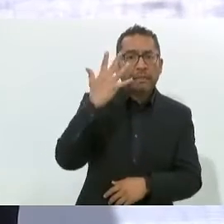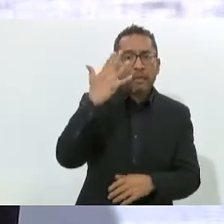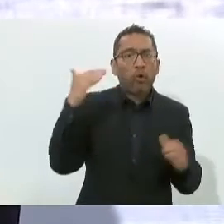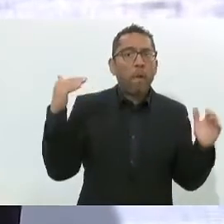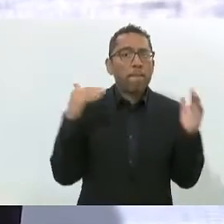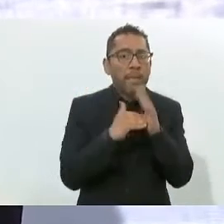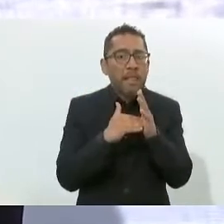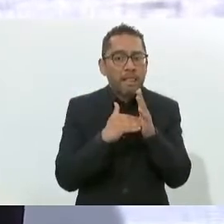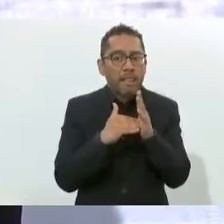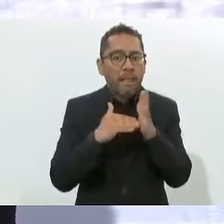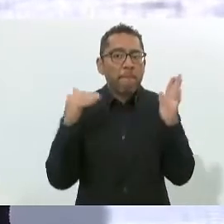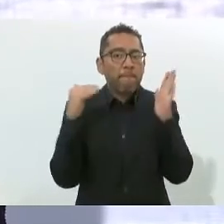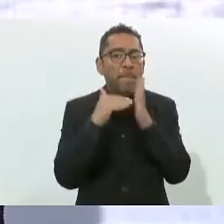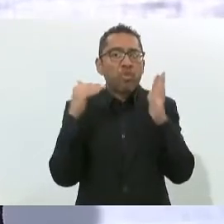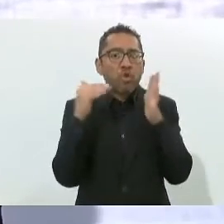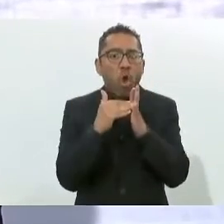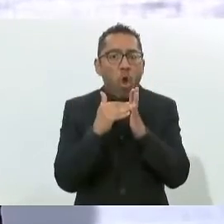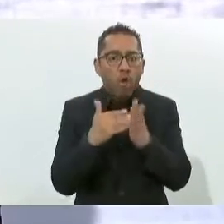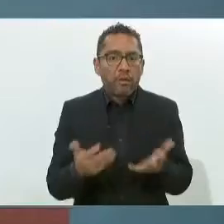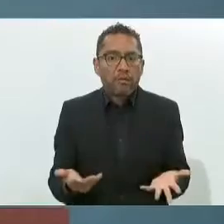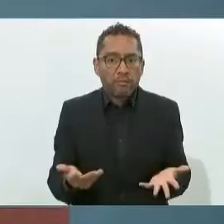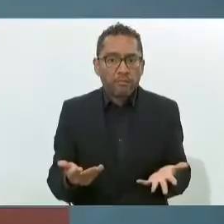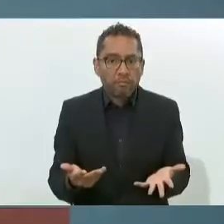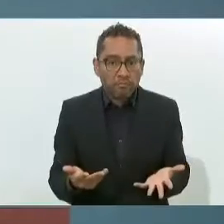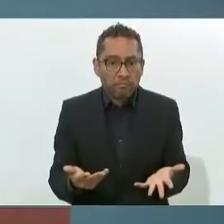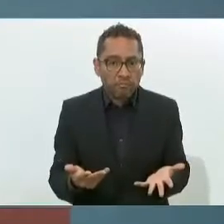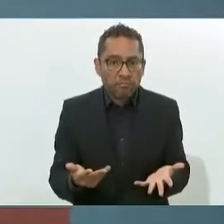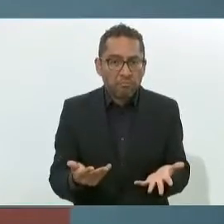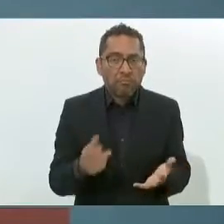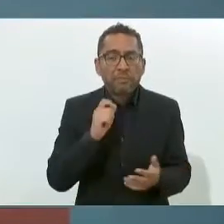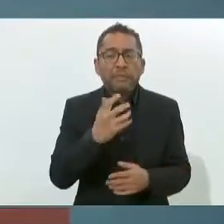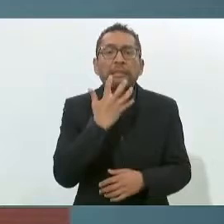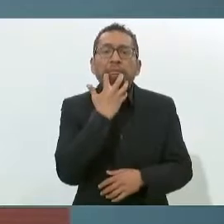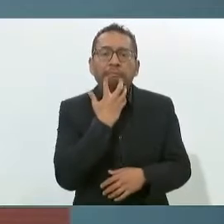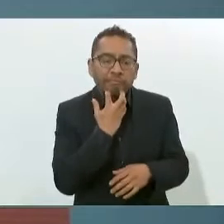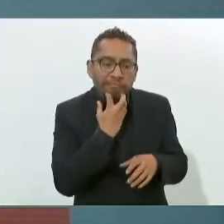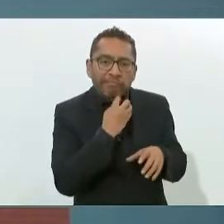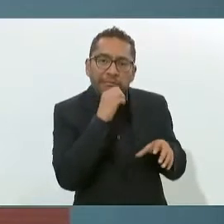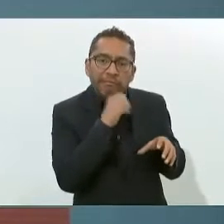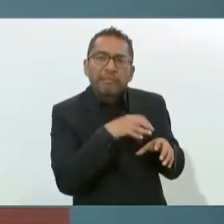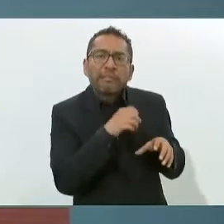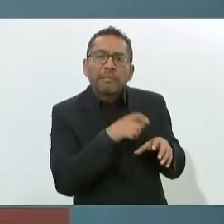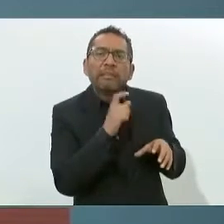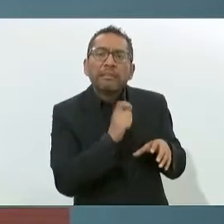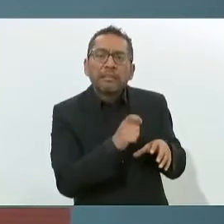75,000 millones de pesos. Es decir, nos vamos a ahorrar